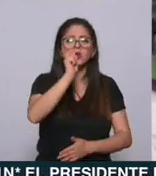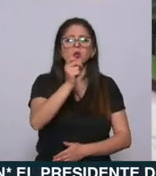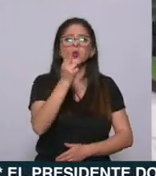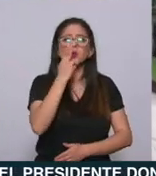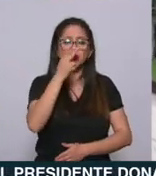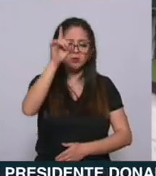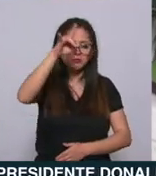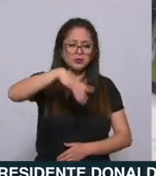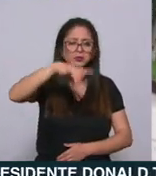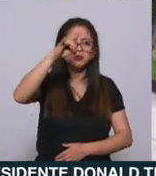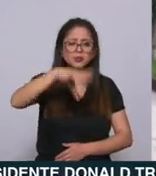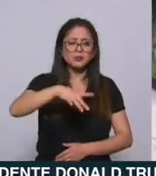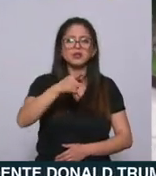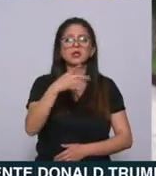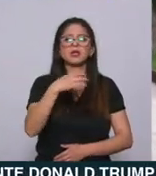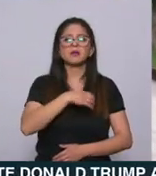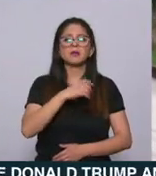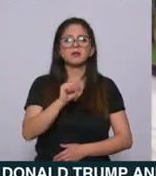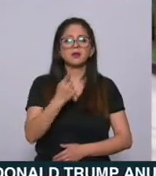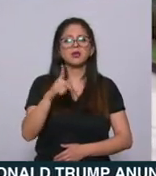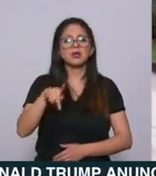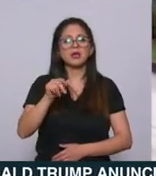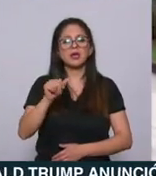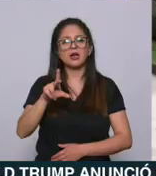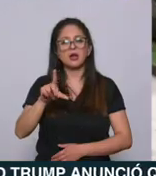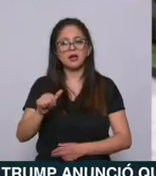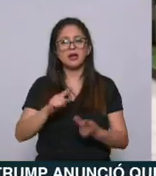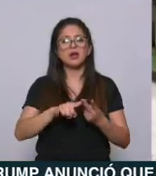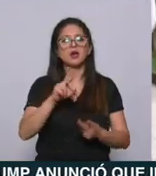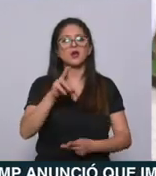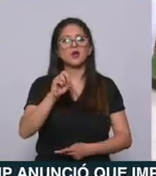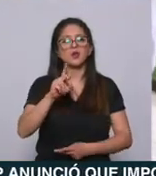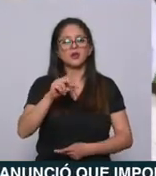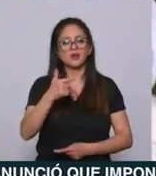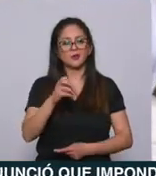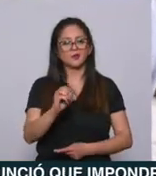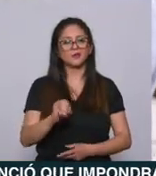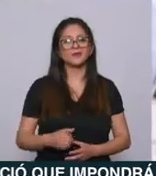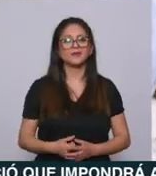colillas. Para Capital 21, Carla Palacio, Rodrigo Carmona.